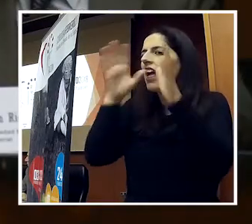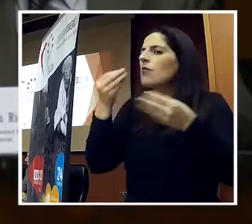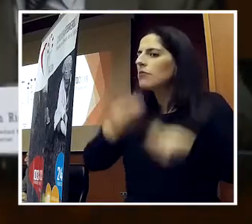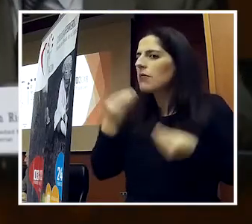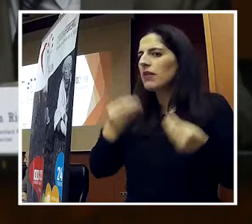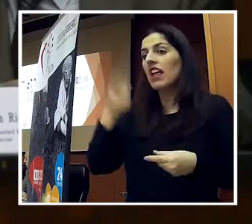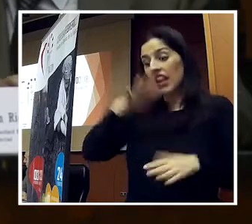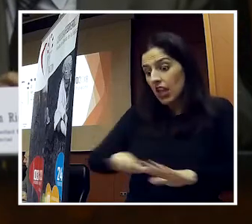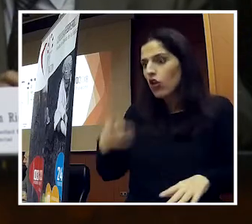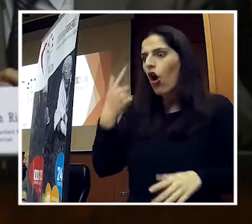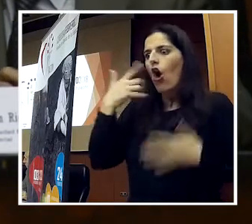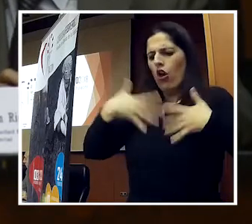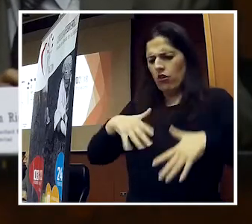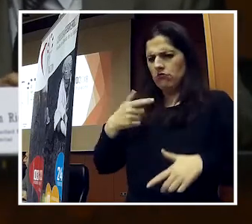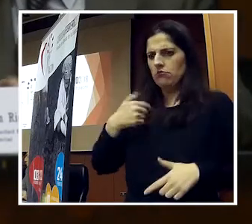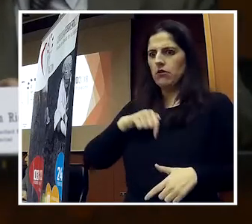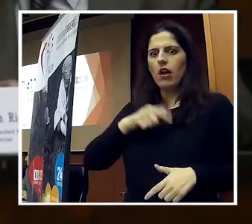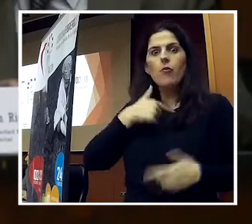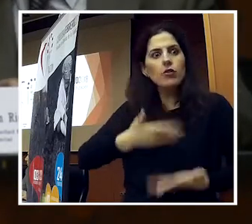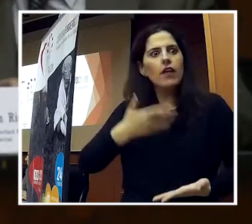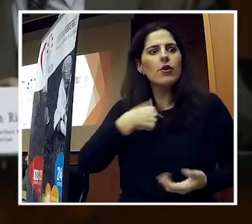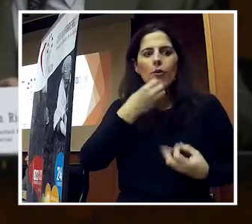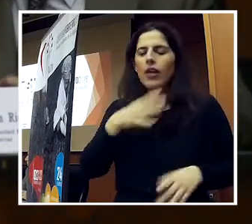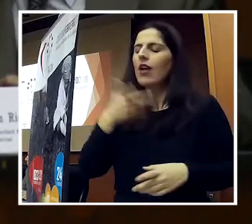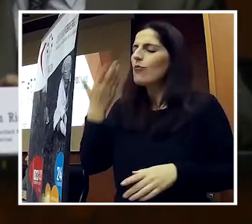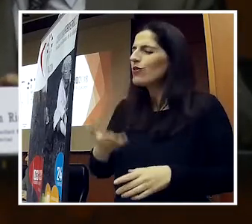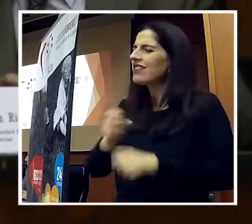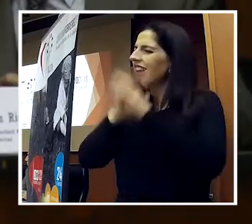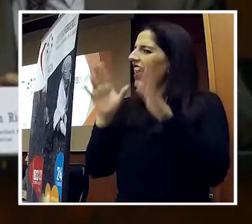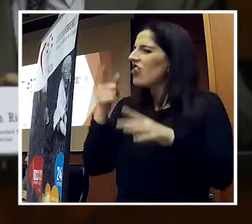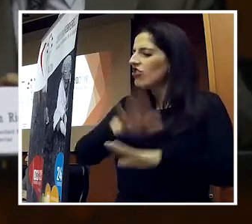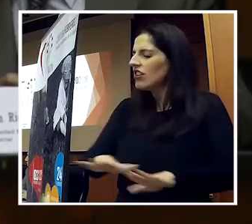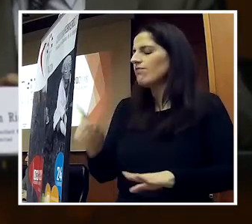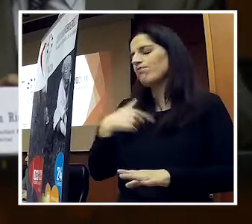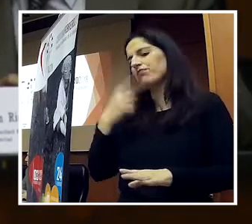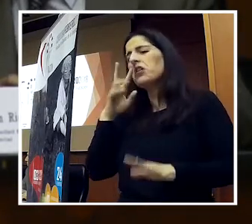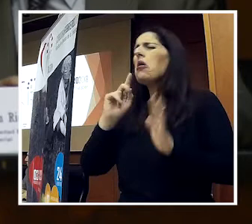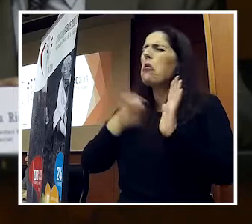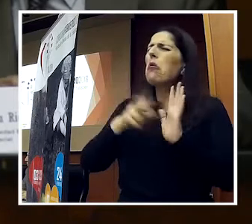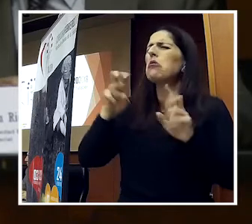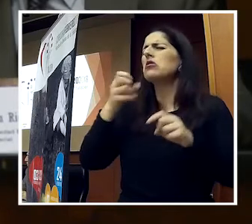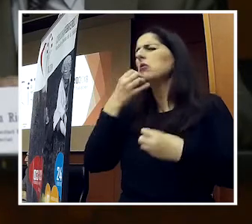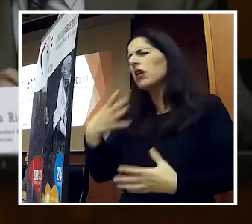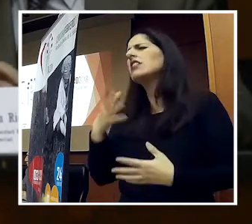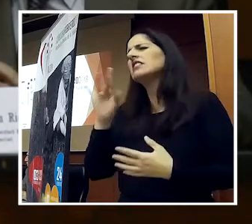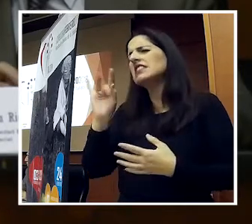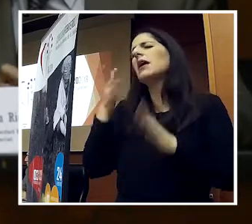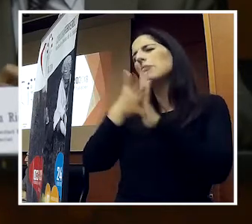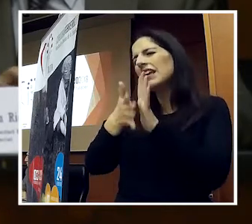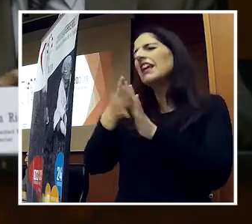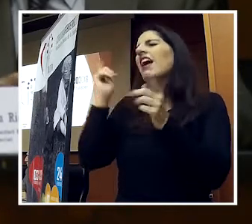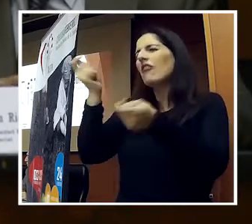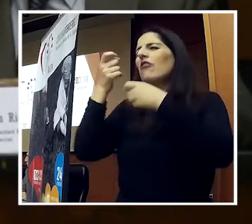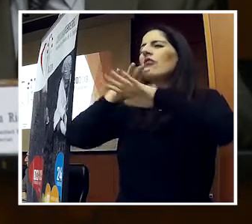salir sabiendo la importancia que tiene llevar una vida sana. Entonces han hecho una serie de medidas que más o menos sirven para la comunicación y